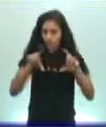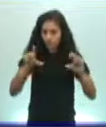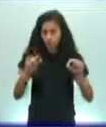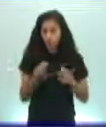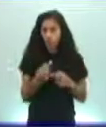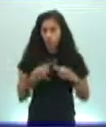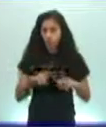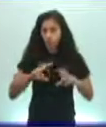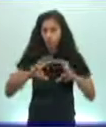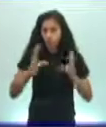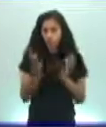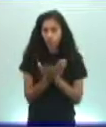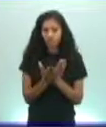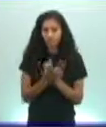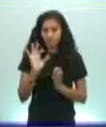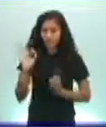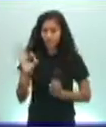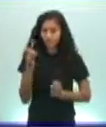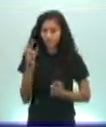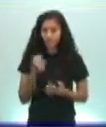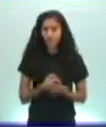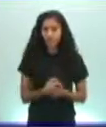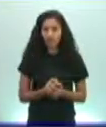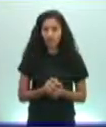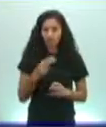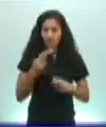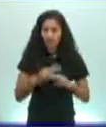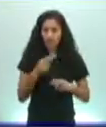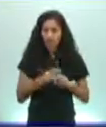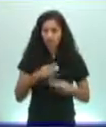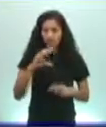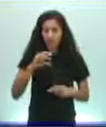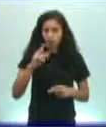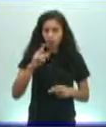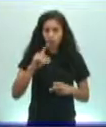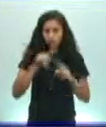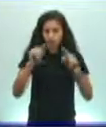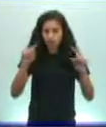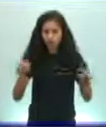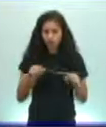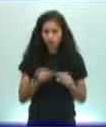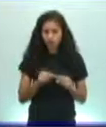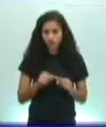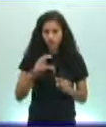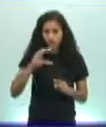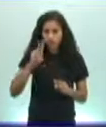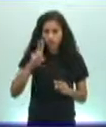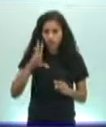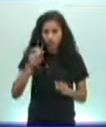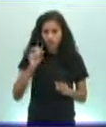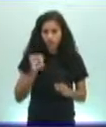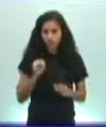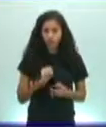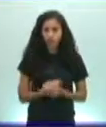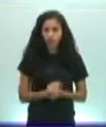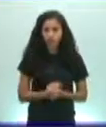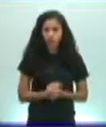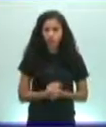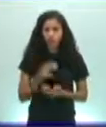de forma perfecta. ¿A qué llamamos cuadrados y cubos perfectos? Vamos a recordarlos.